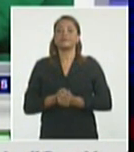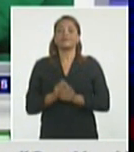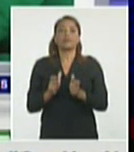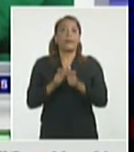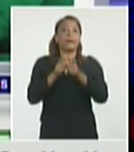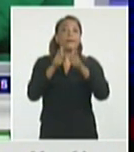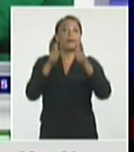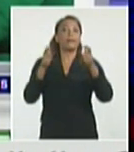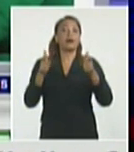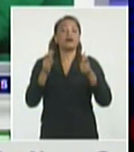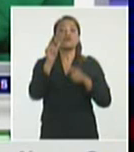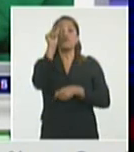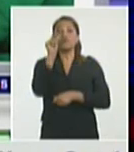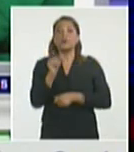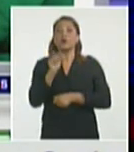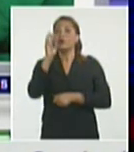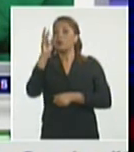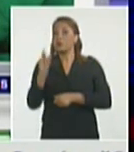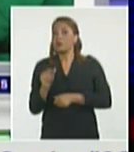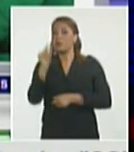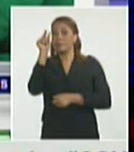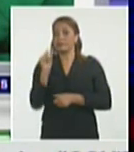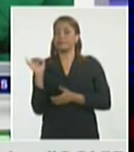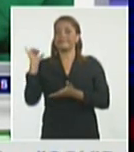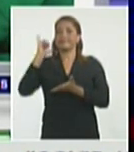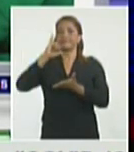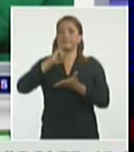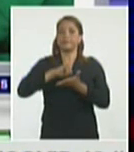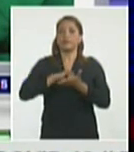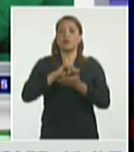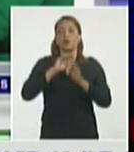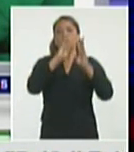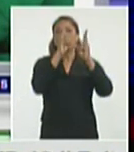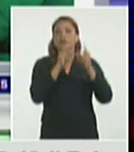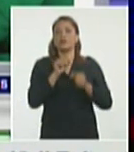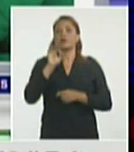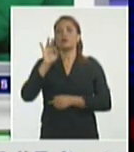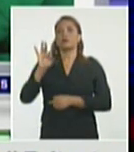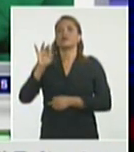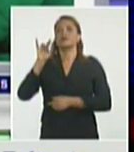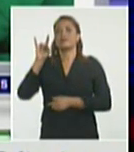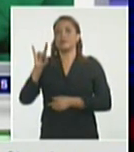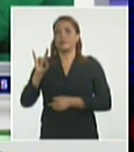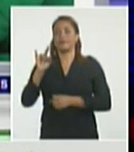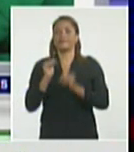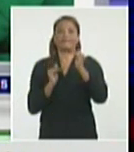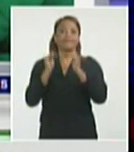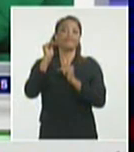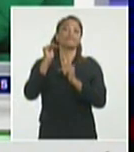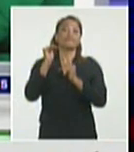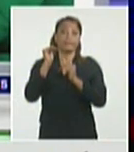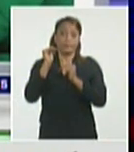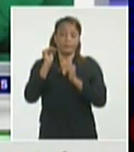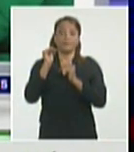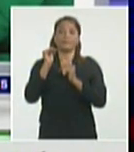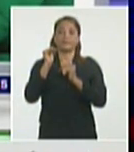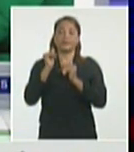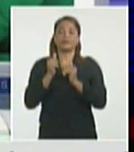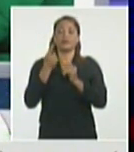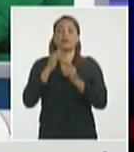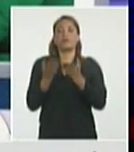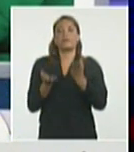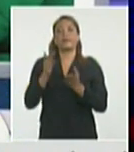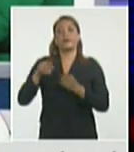el número de casos importados, un total de 89, superior, como es natural, al del día de